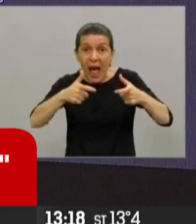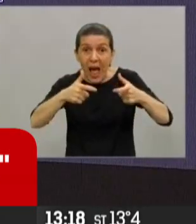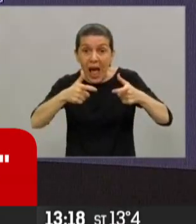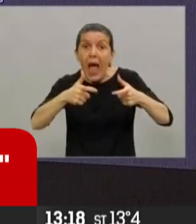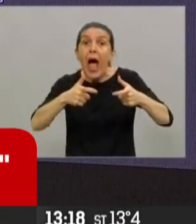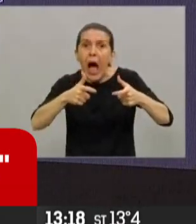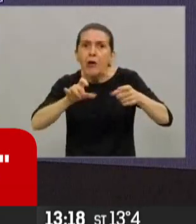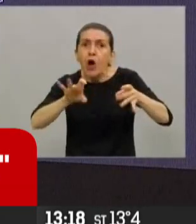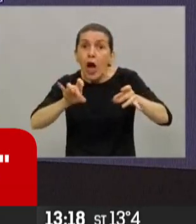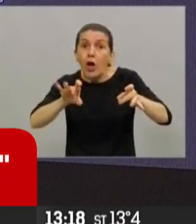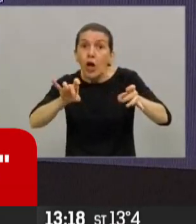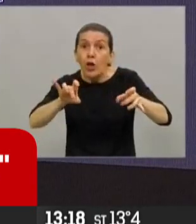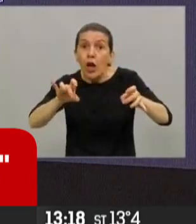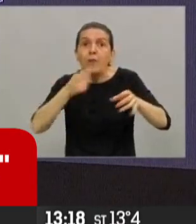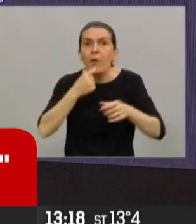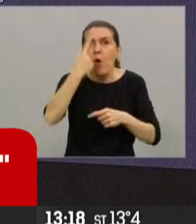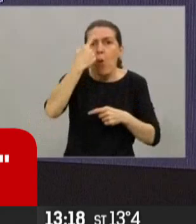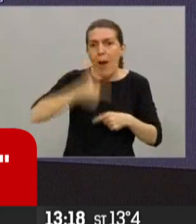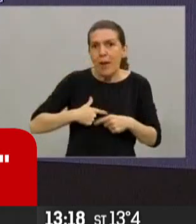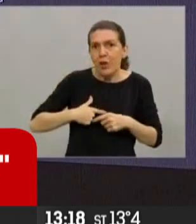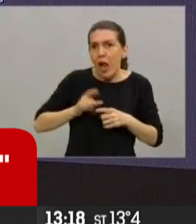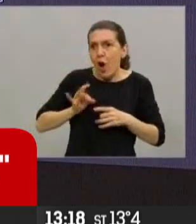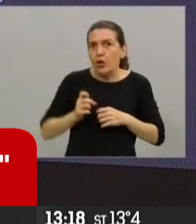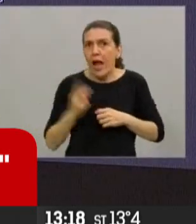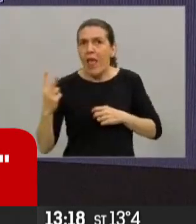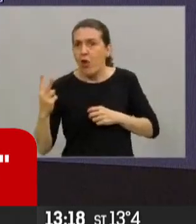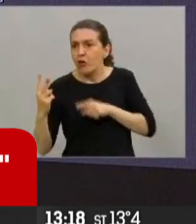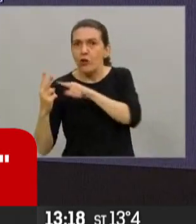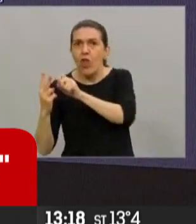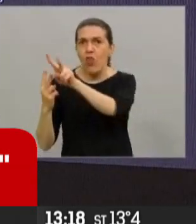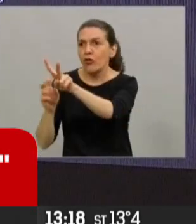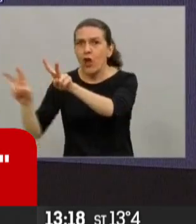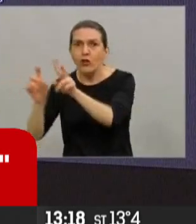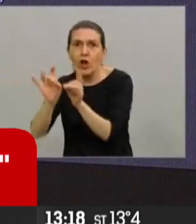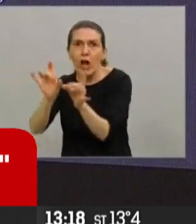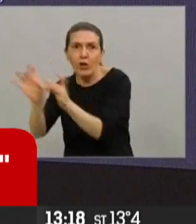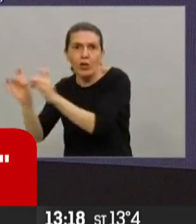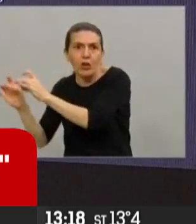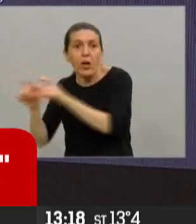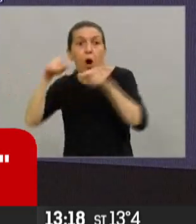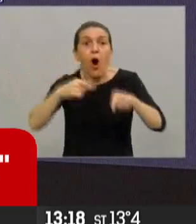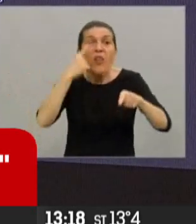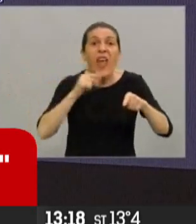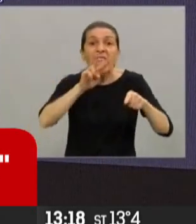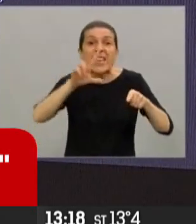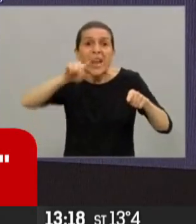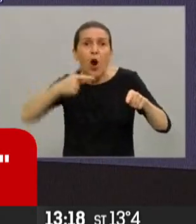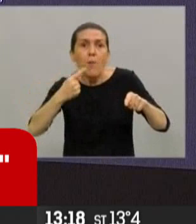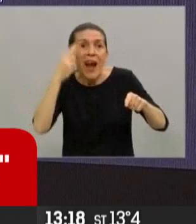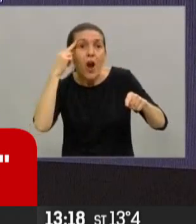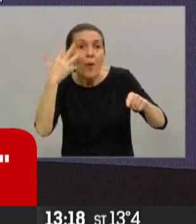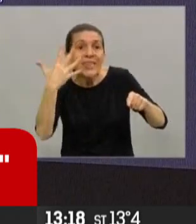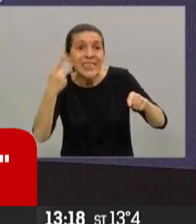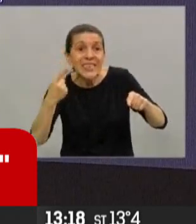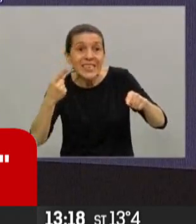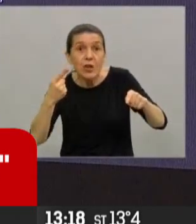tardan en multiplicarse por 2 los casos que existen, hoy en día están en 23,95 y casi estamos alcanzando